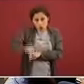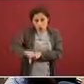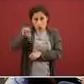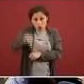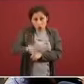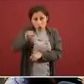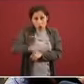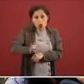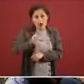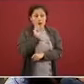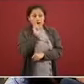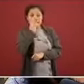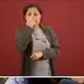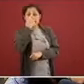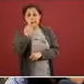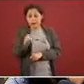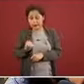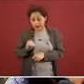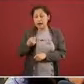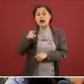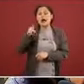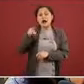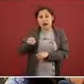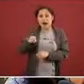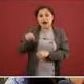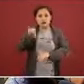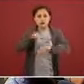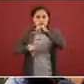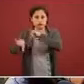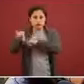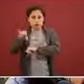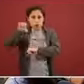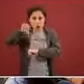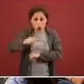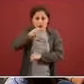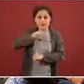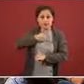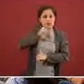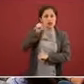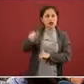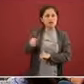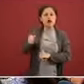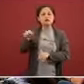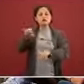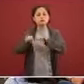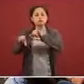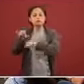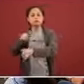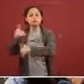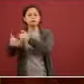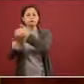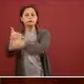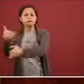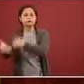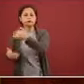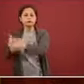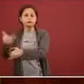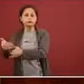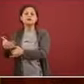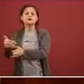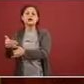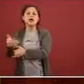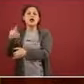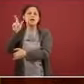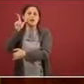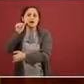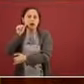está aún el resultado y está en la noche de mañana, entrará al registro hasta pasado mañana. Entonces, por esa razón,